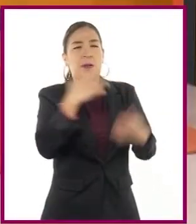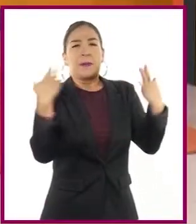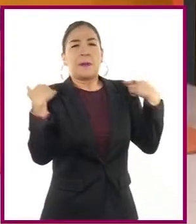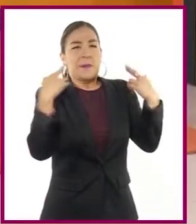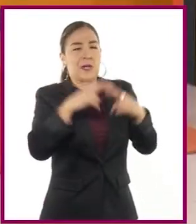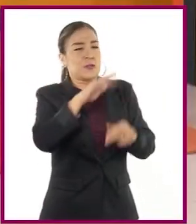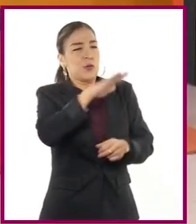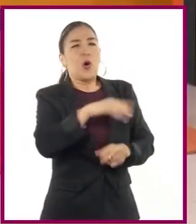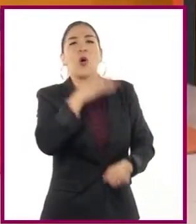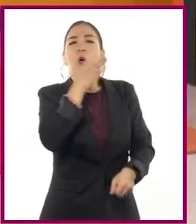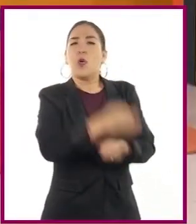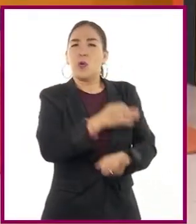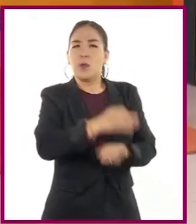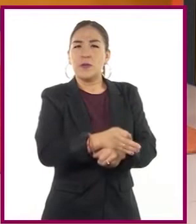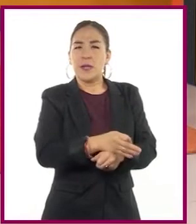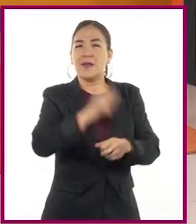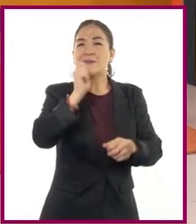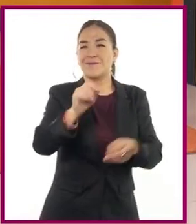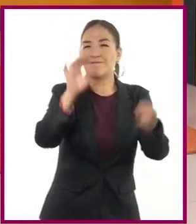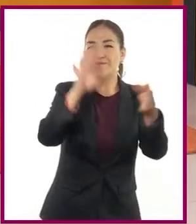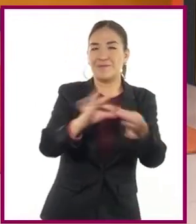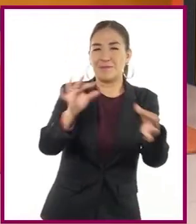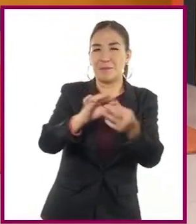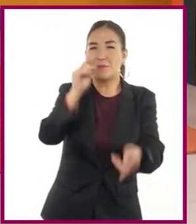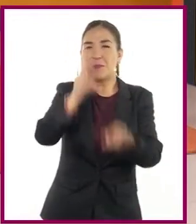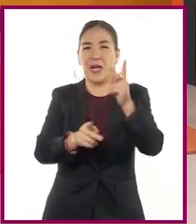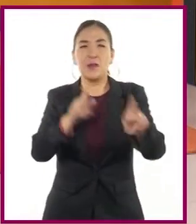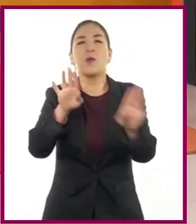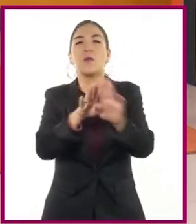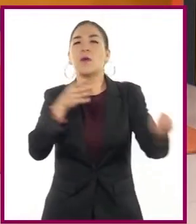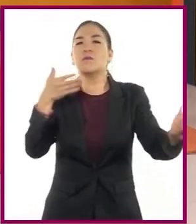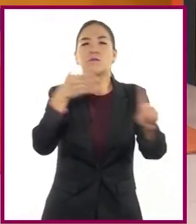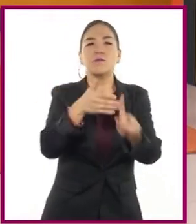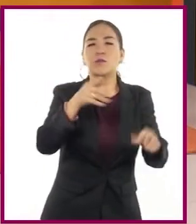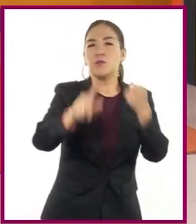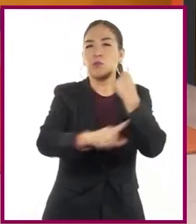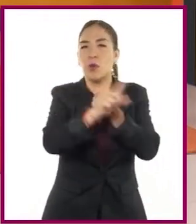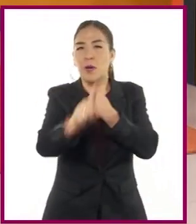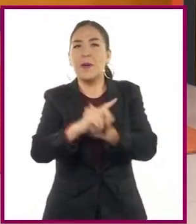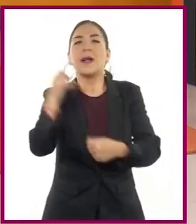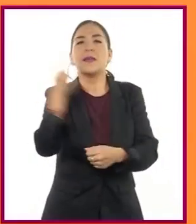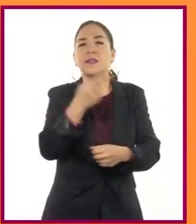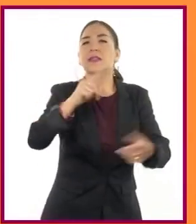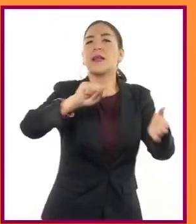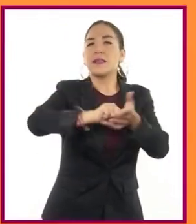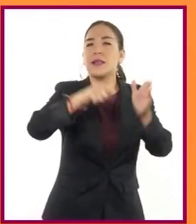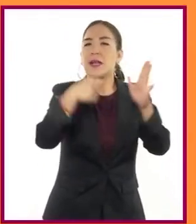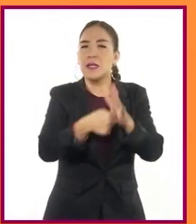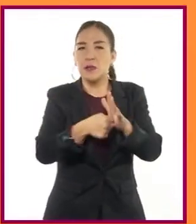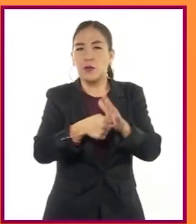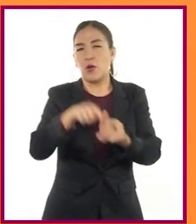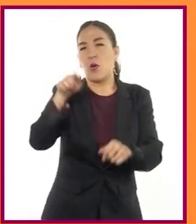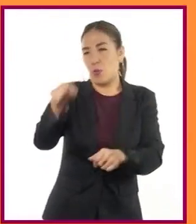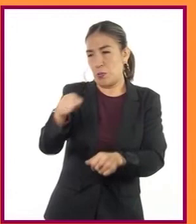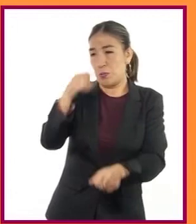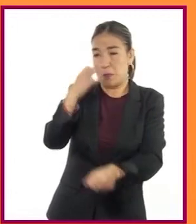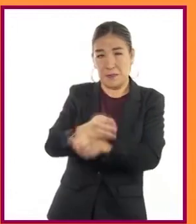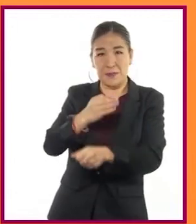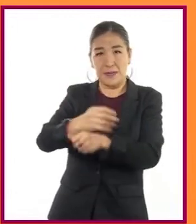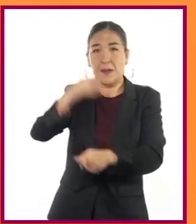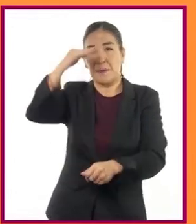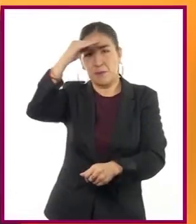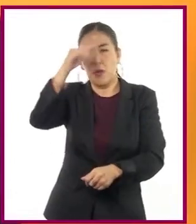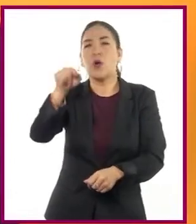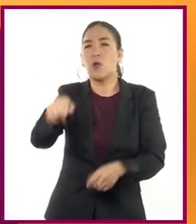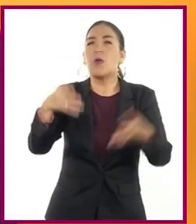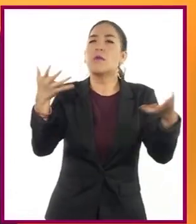de situaciones en las que se pueden identificar necesidades y problemas técnicos, ¿qué te parece si nos